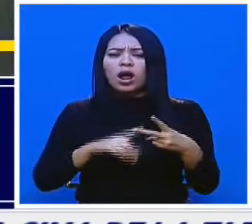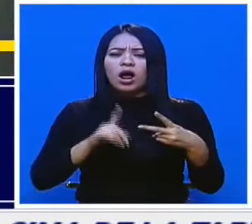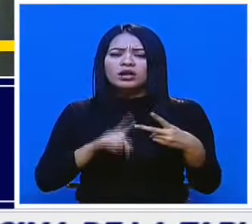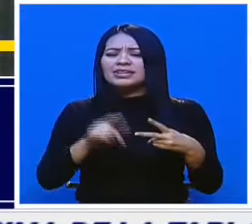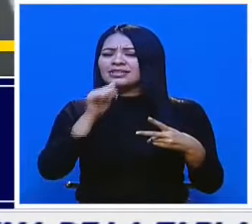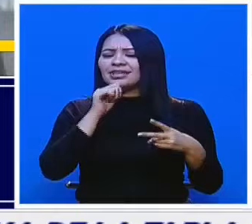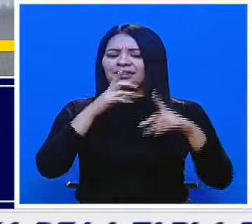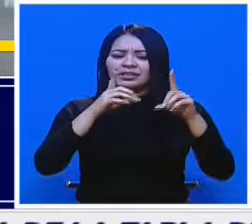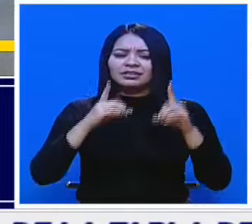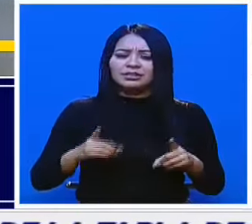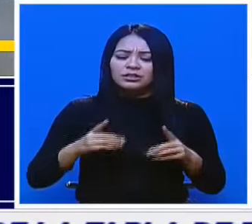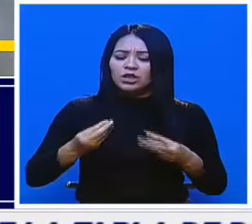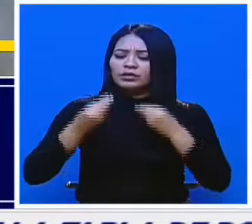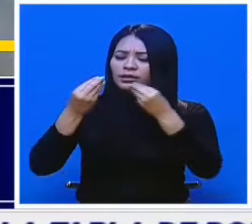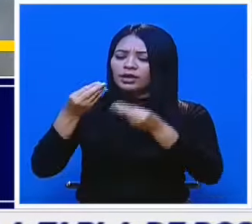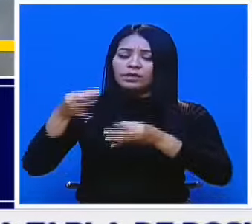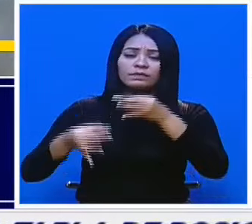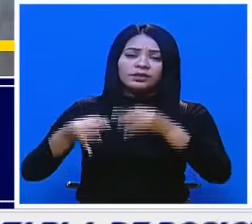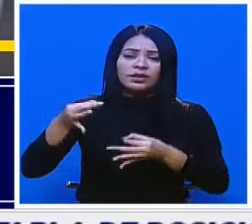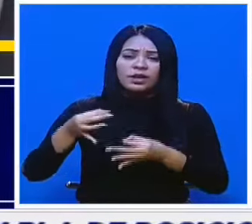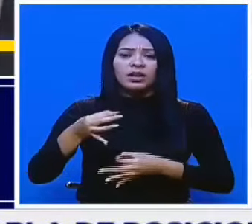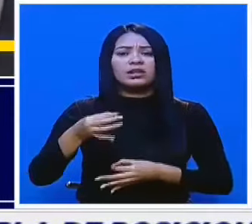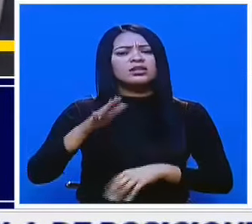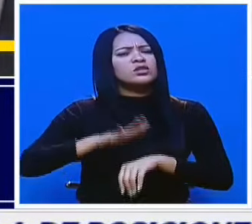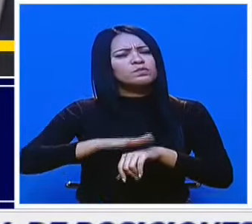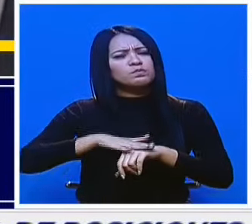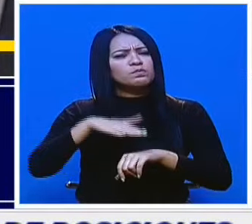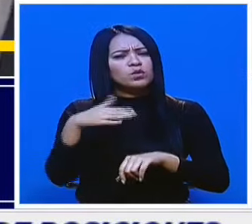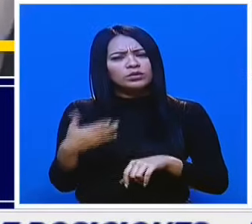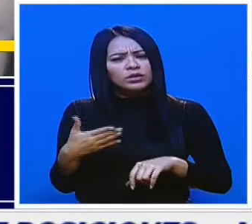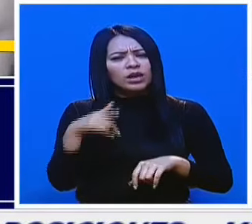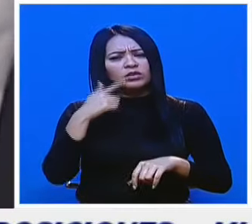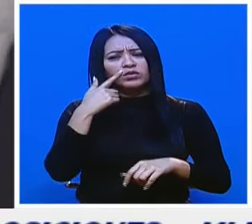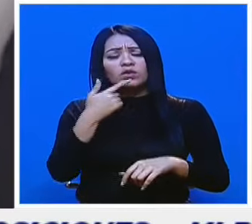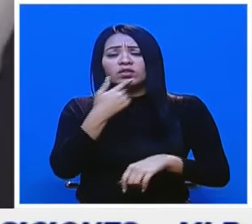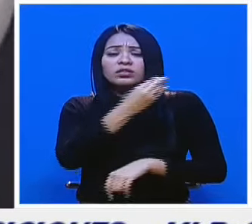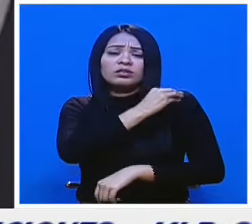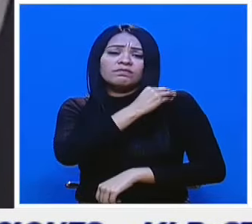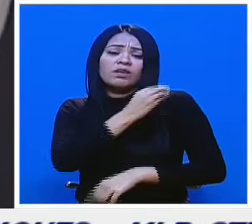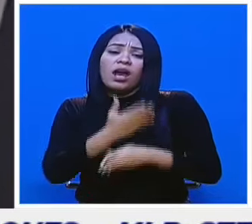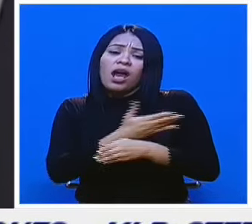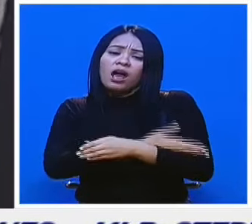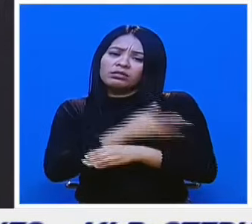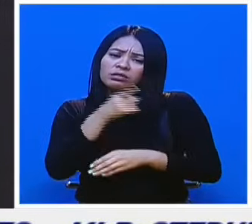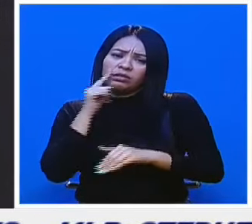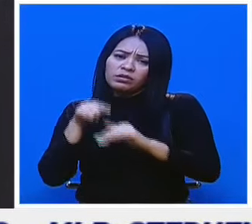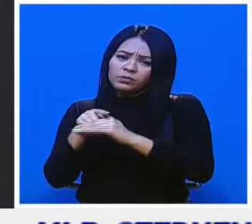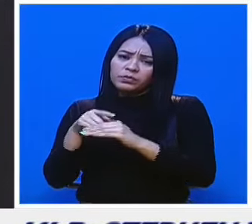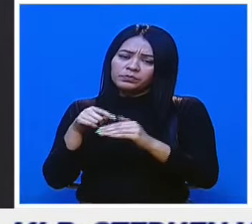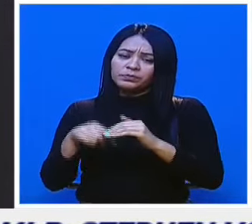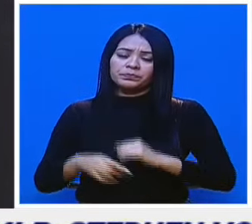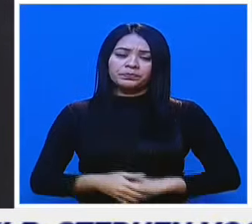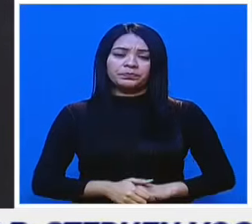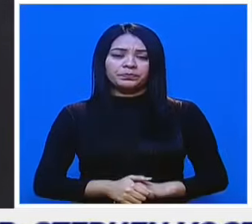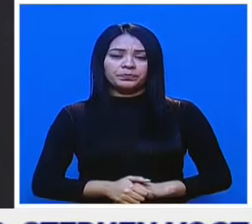decidió entregarlos a la fiscalía y por qué no se notificó al rapero sobre la incautación